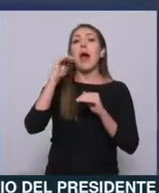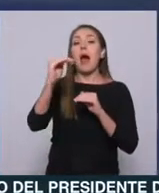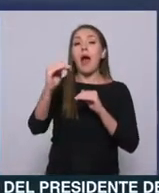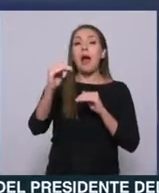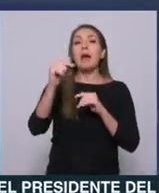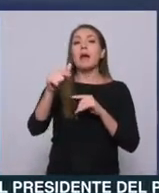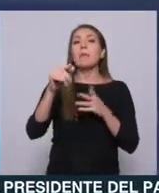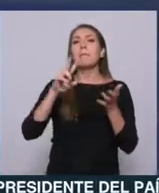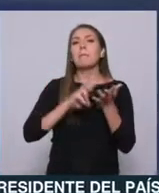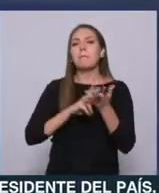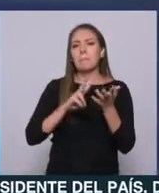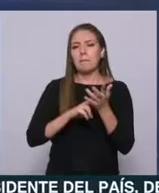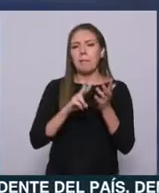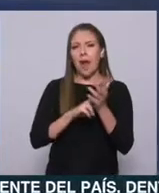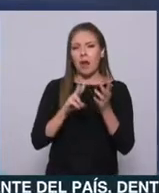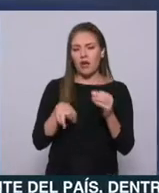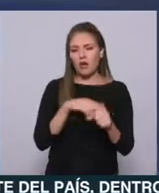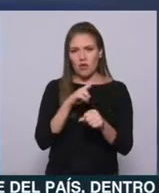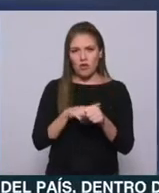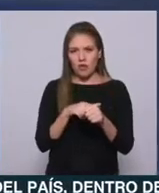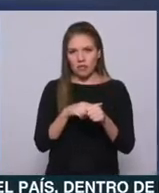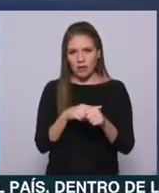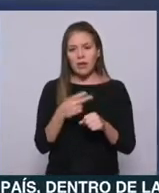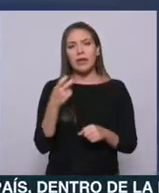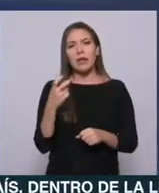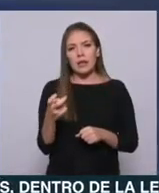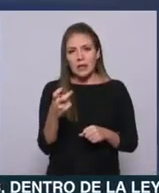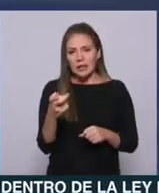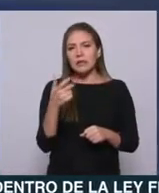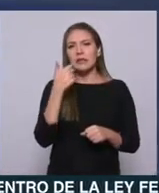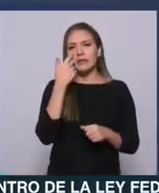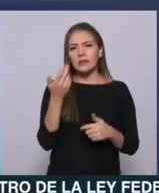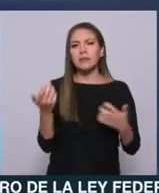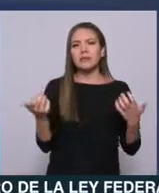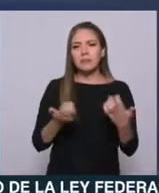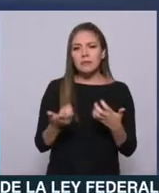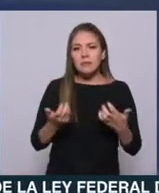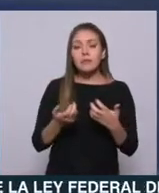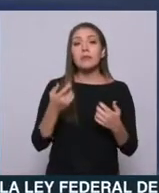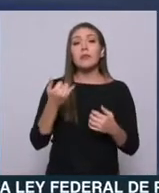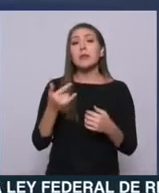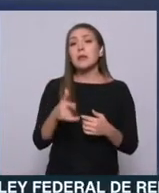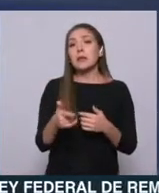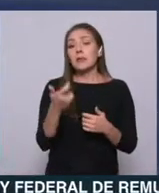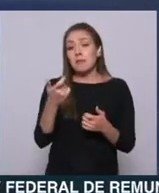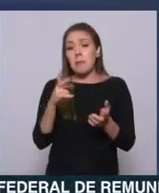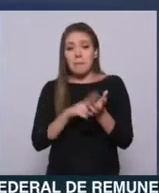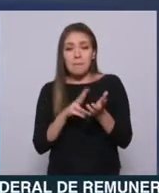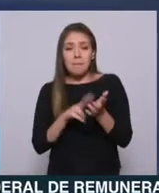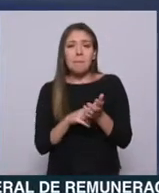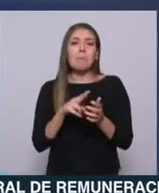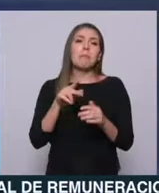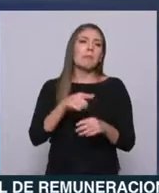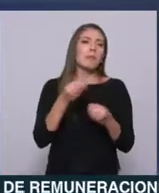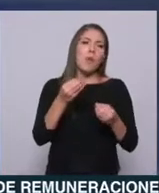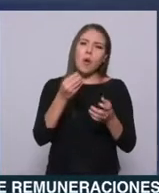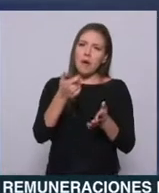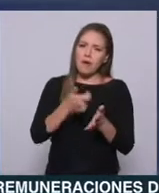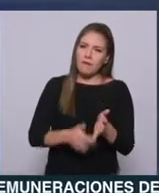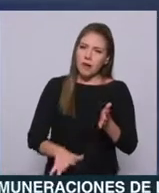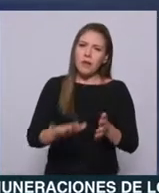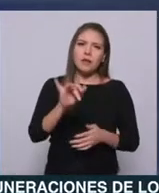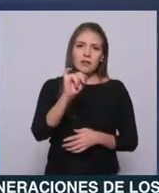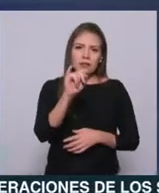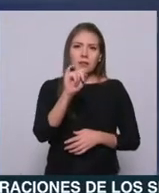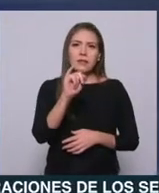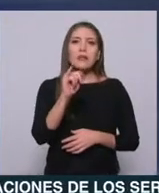sí algunas pueden despuntar, pero esa es la finalidad, y entonces los precios son mucho más bajos, y sí es que se pueden